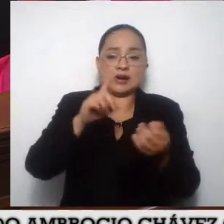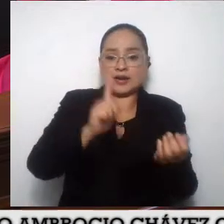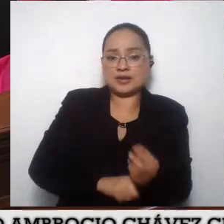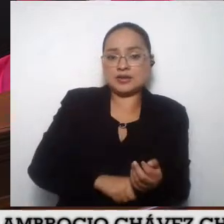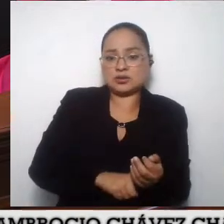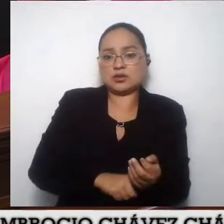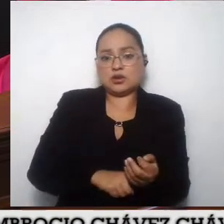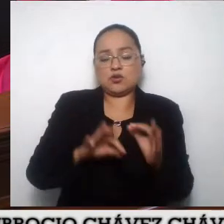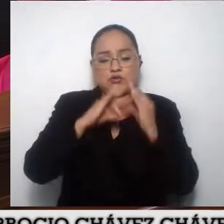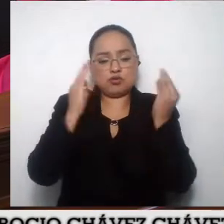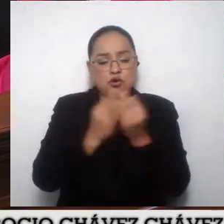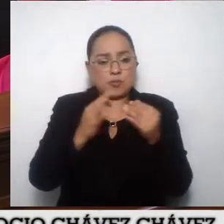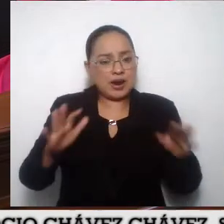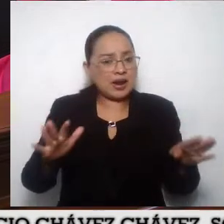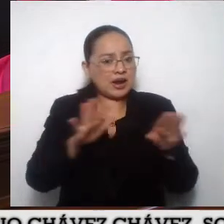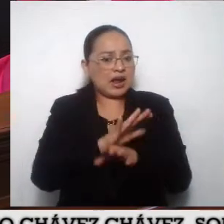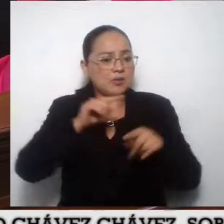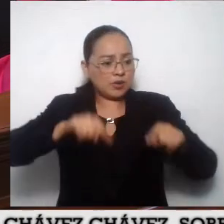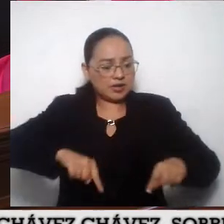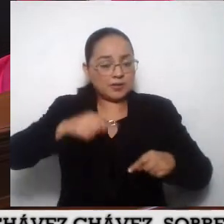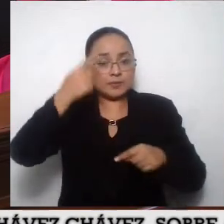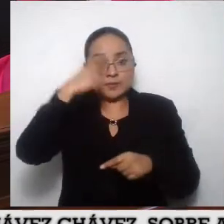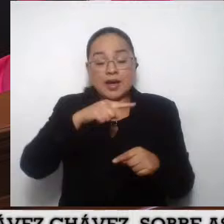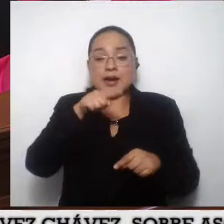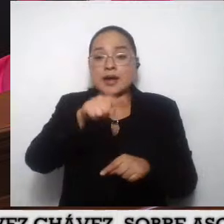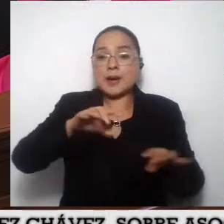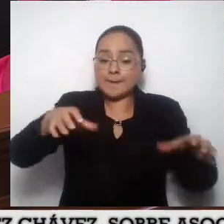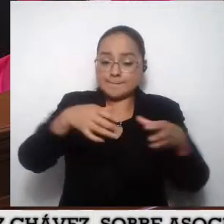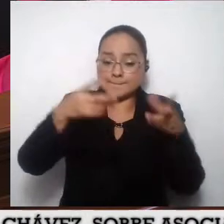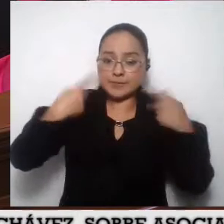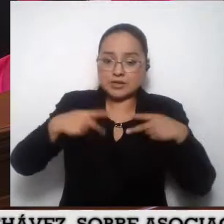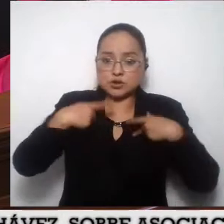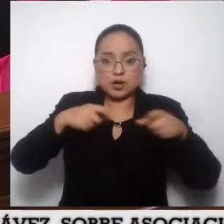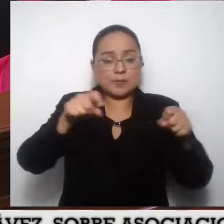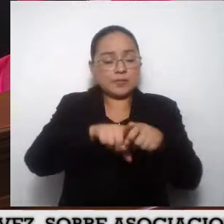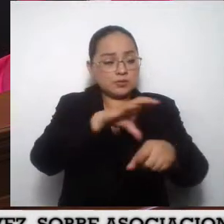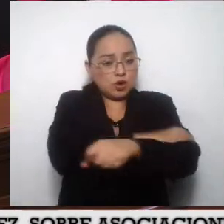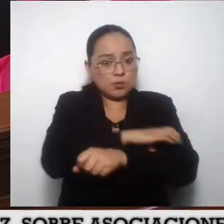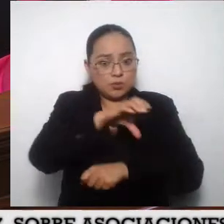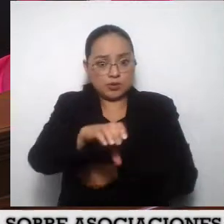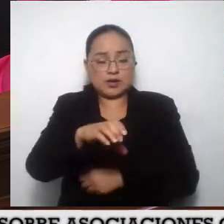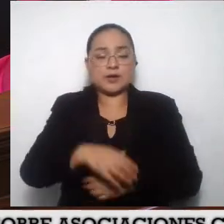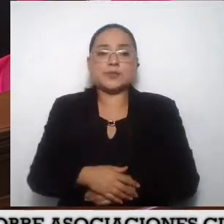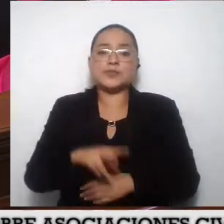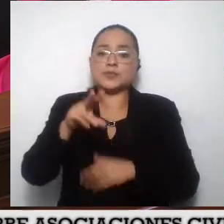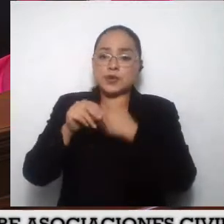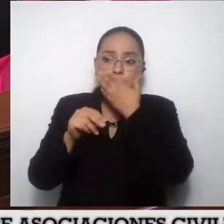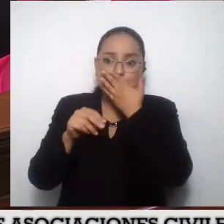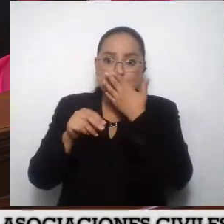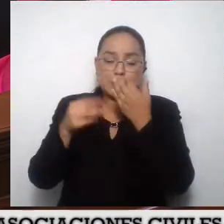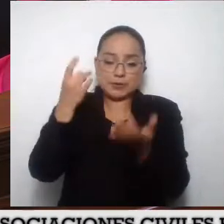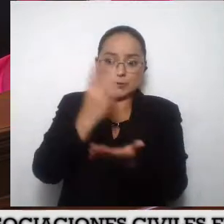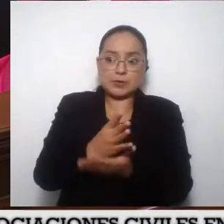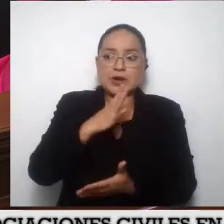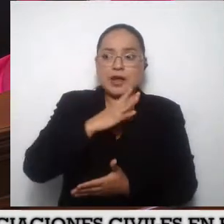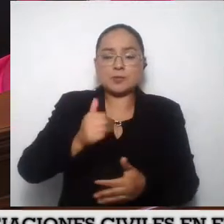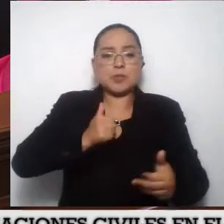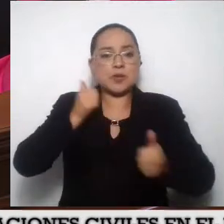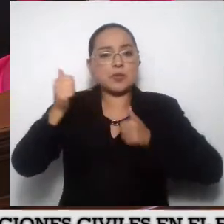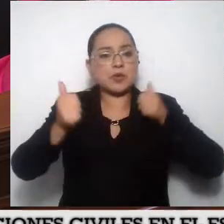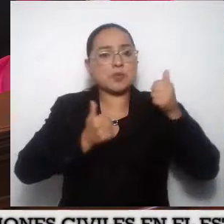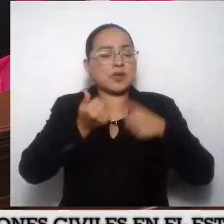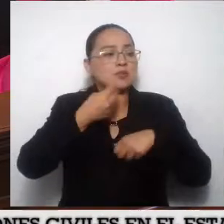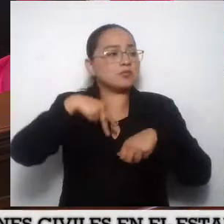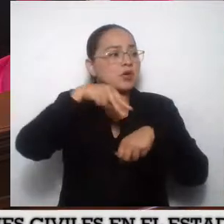que la sociedad civil también se empodere, no solamente en ocupar espacios políticos como se hace a través de